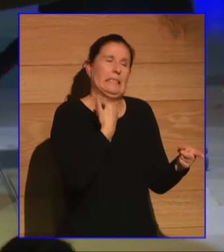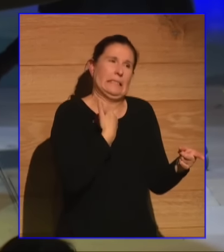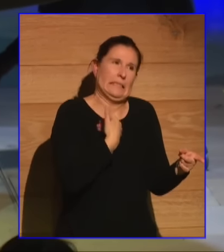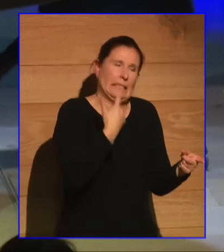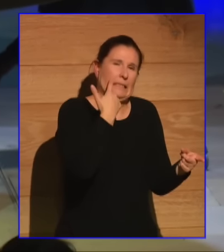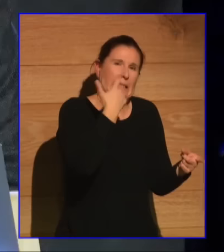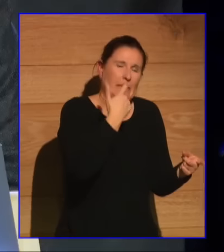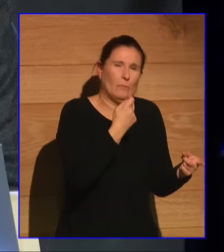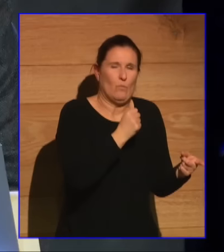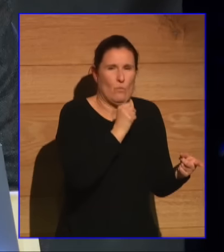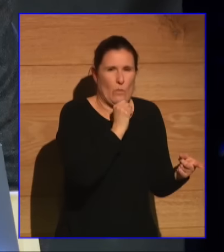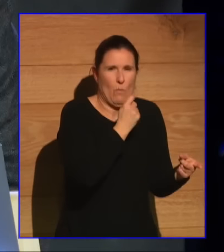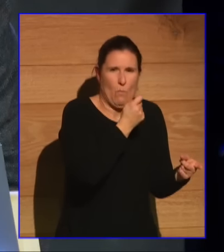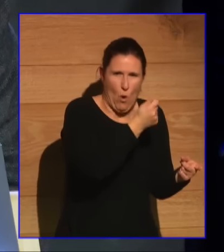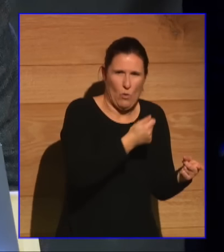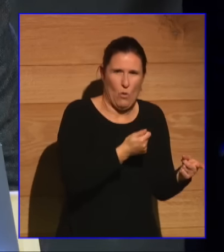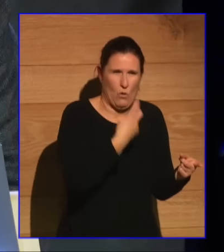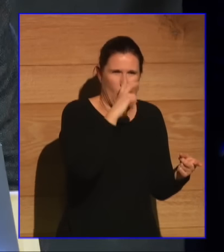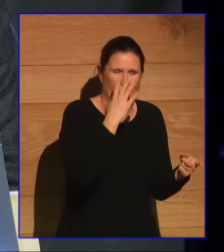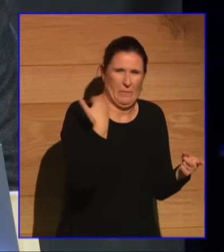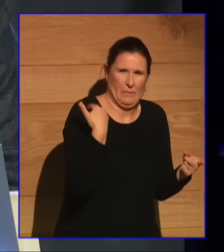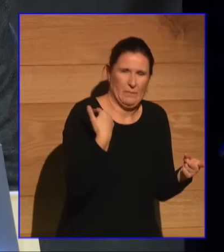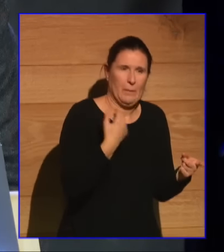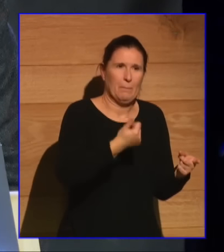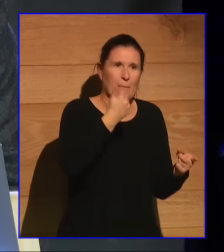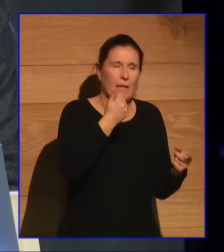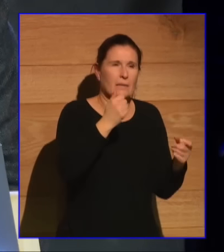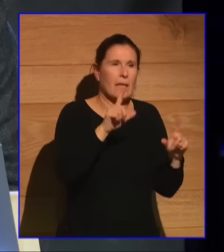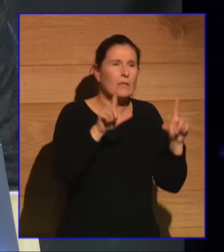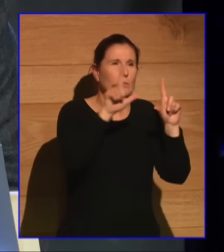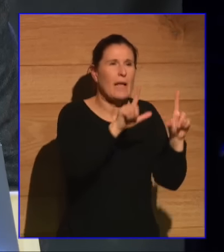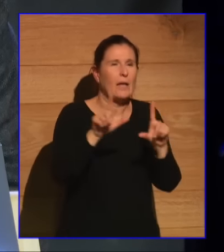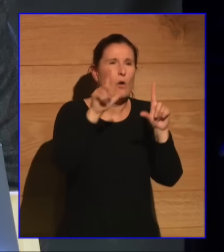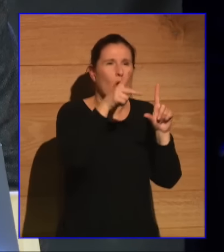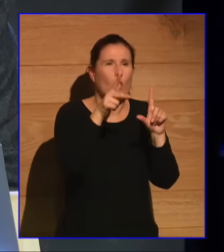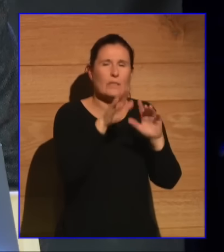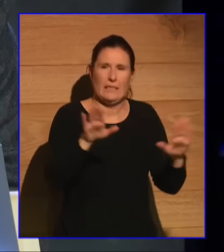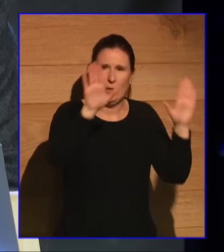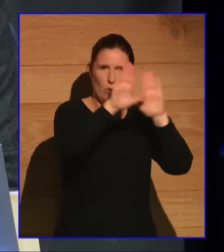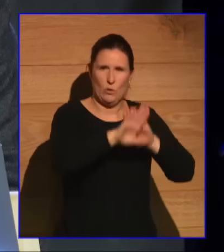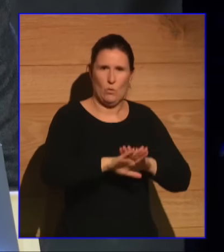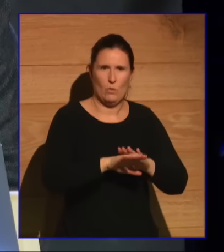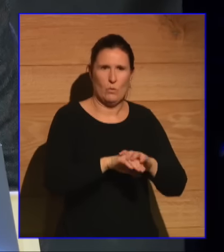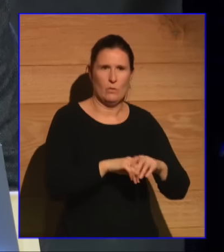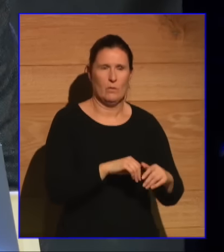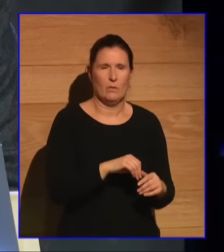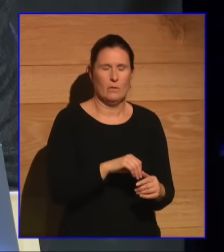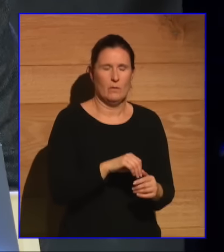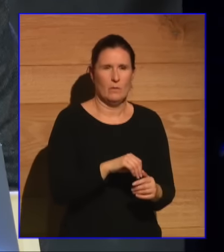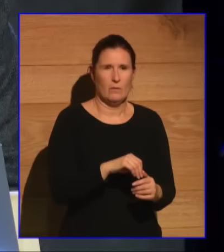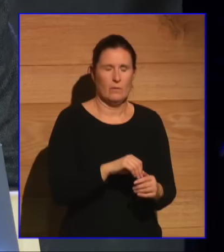han atravesado esa línea, sobre todo en los planos diurnos, que esa es una historia también. Es donde está